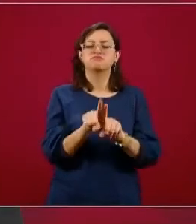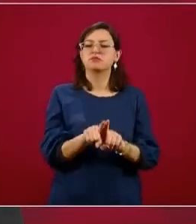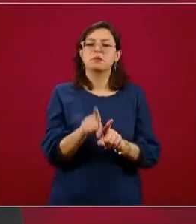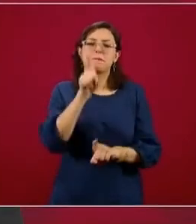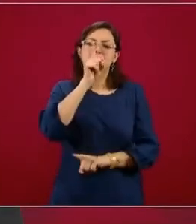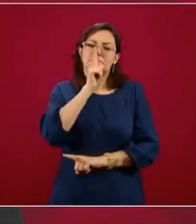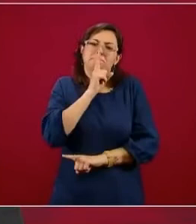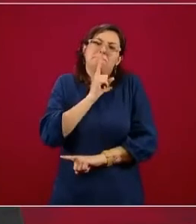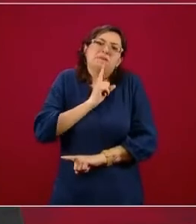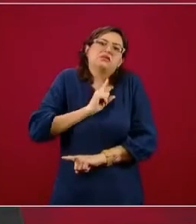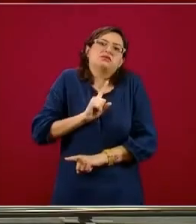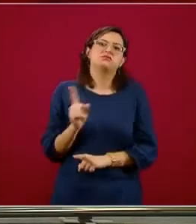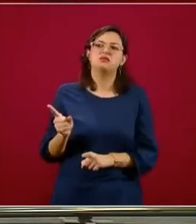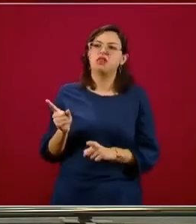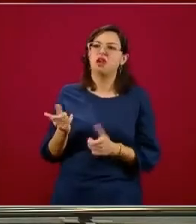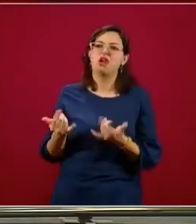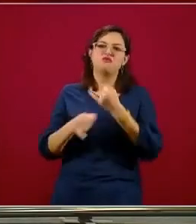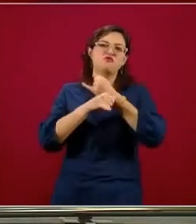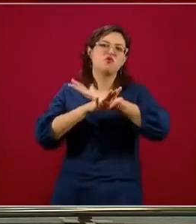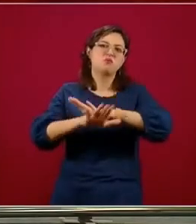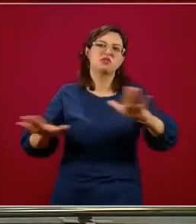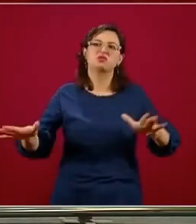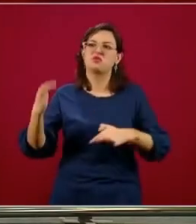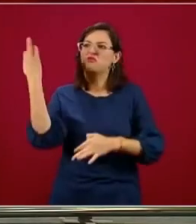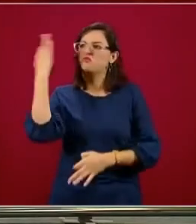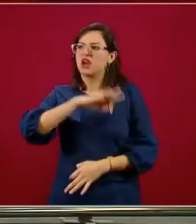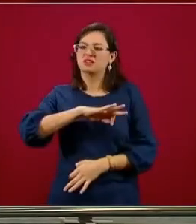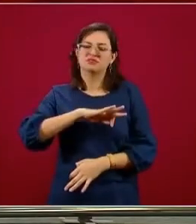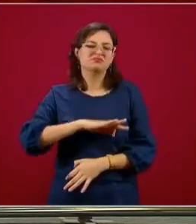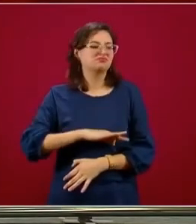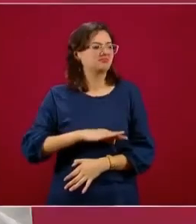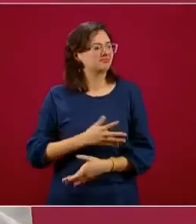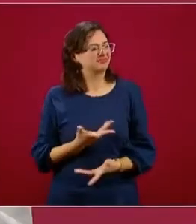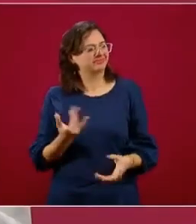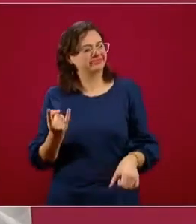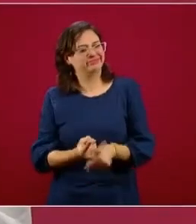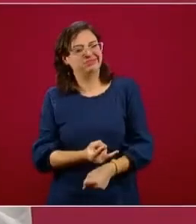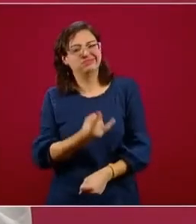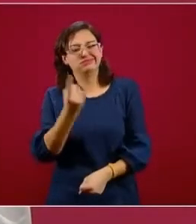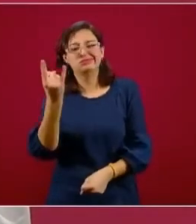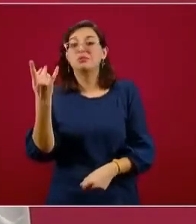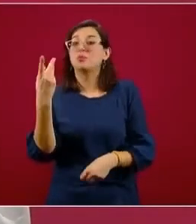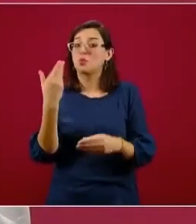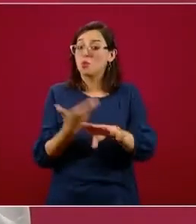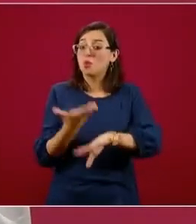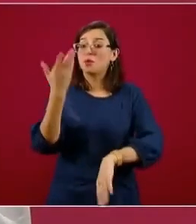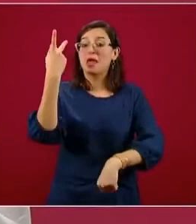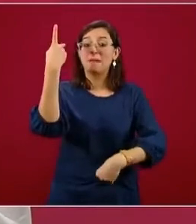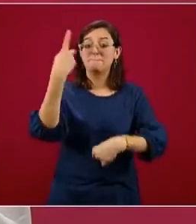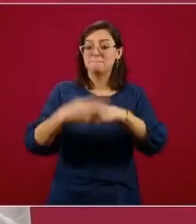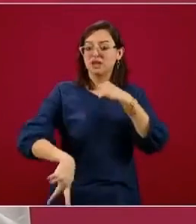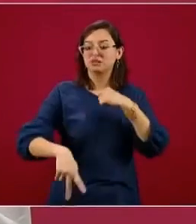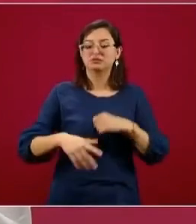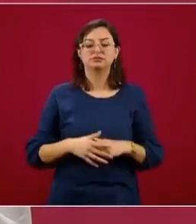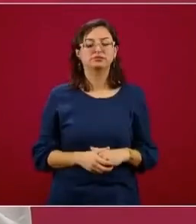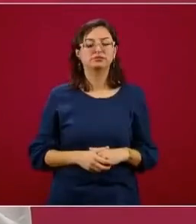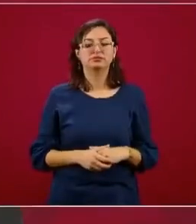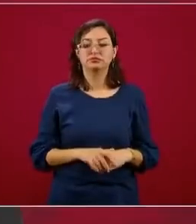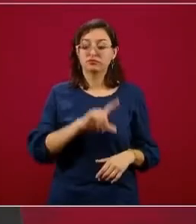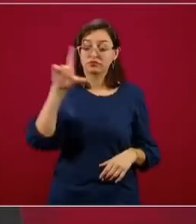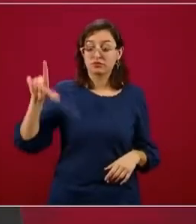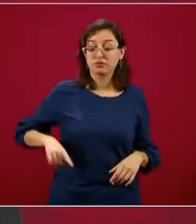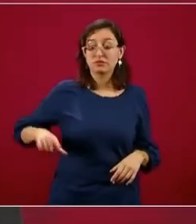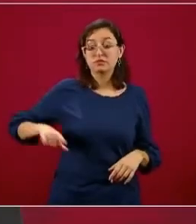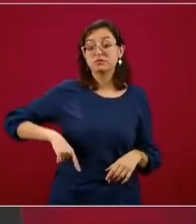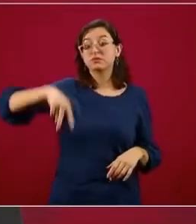de deliberadas desinformación, nos parecen sumamente irresponsables y peligrosos, y no pretende el gobierno